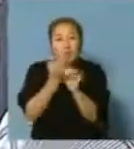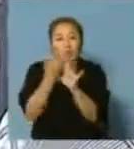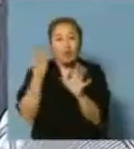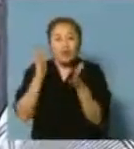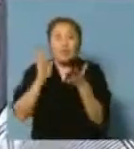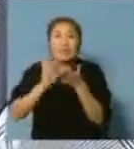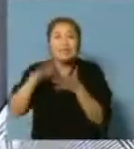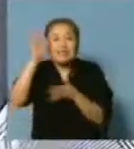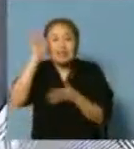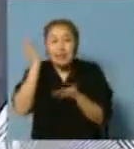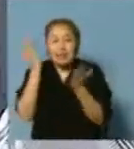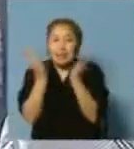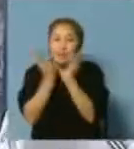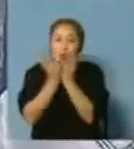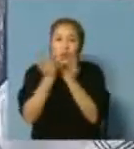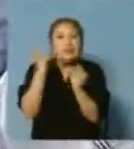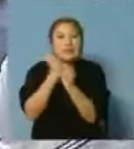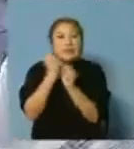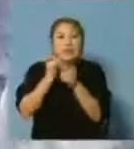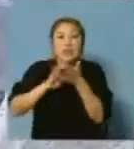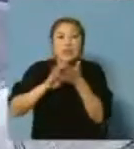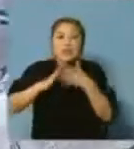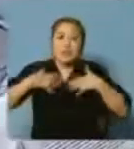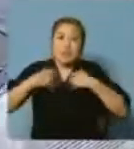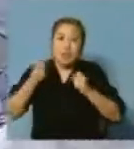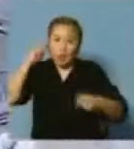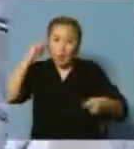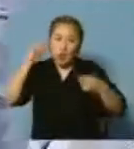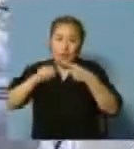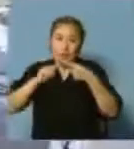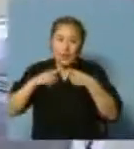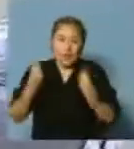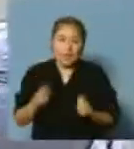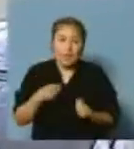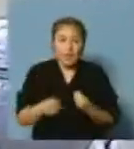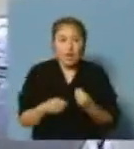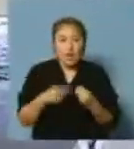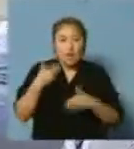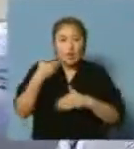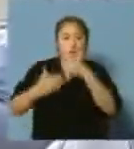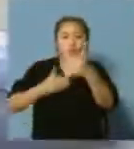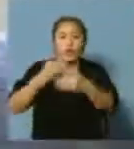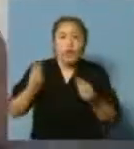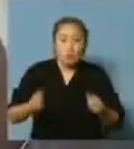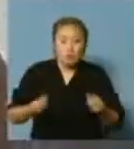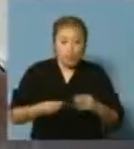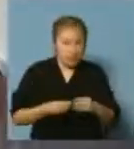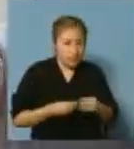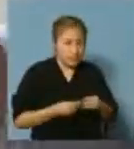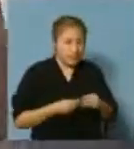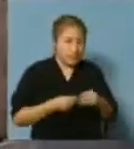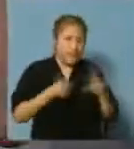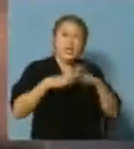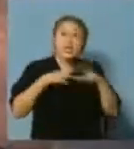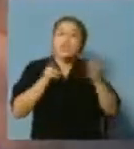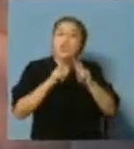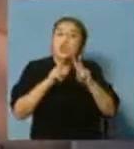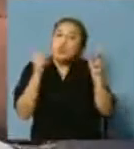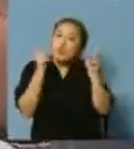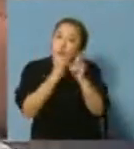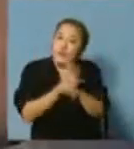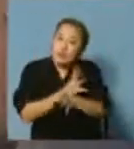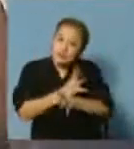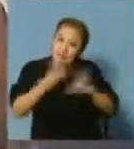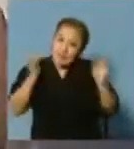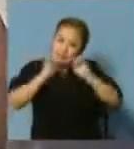de la salud, para poder explicar todo lo que va a ser objeción de conciencia y lo que él está pasando y cómo salir adelante, ¿no? Este es un caso emblemático que, bueno,